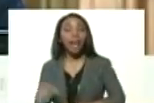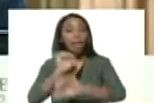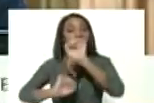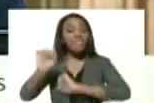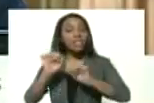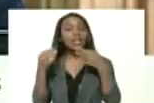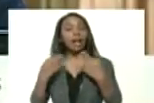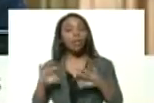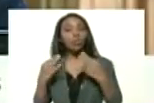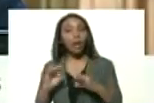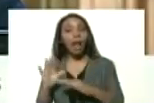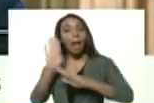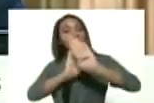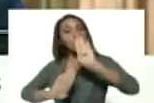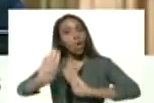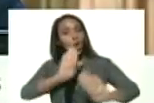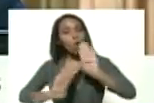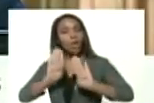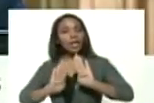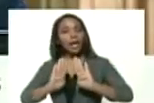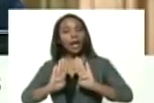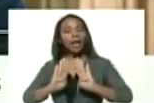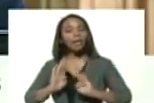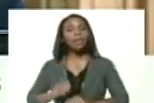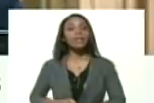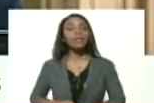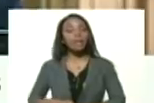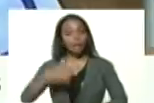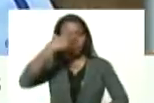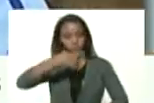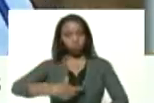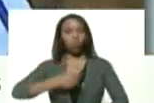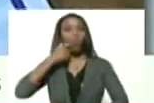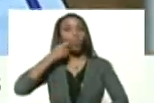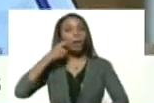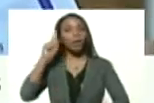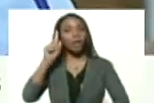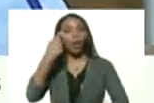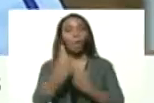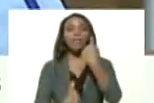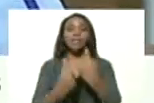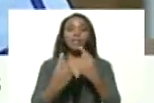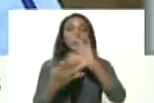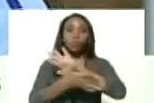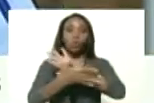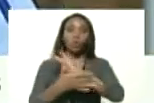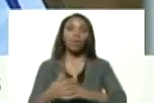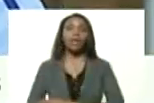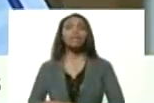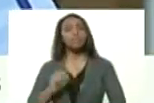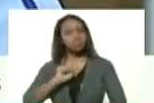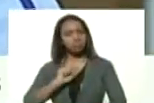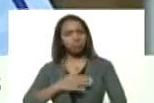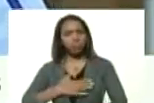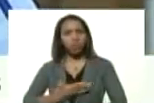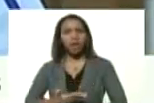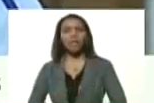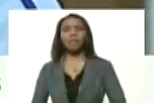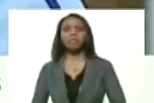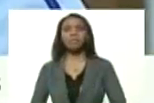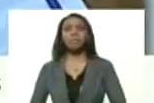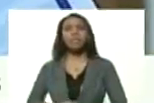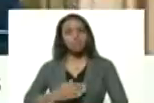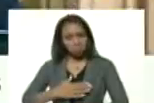natural biológica inmunológica del ser humano en este caso de los pacientes si se puede si se puede